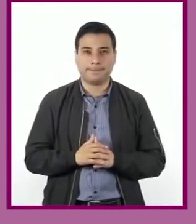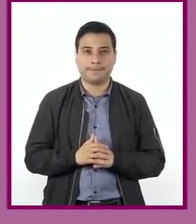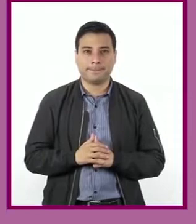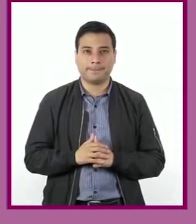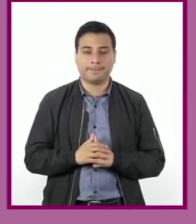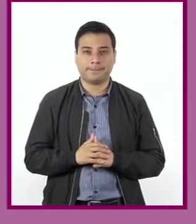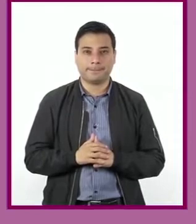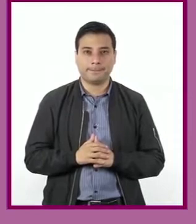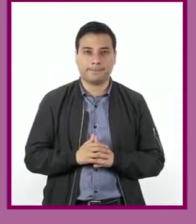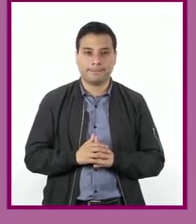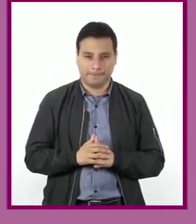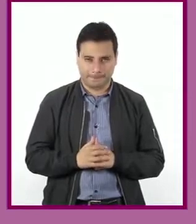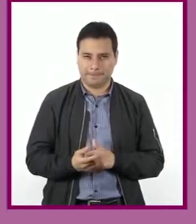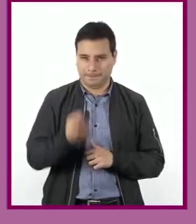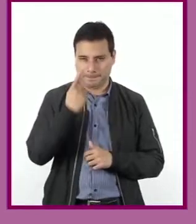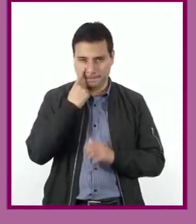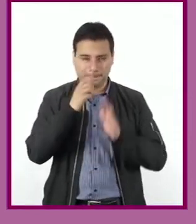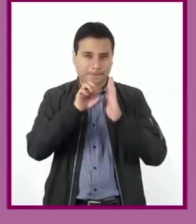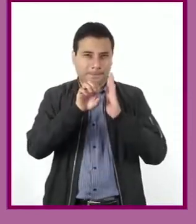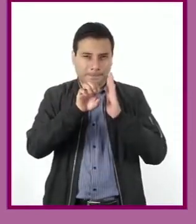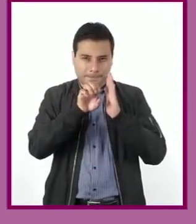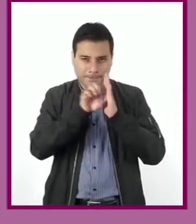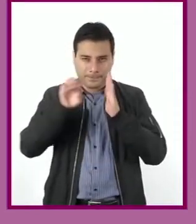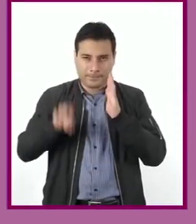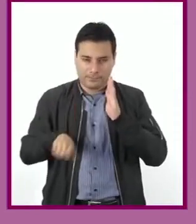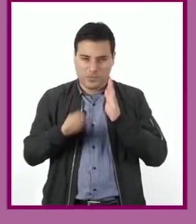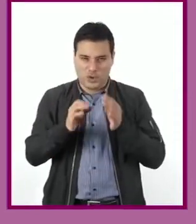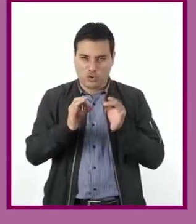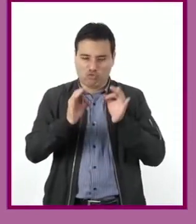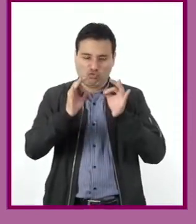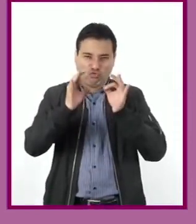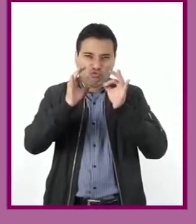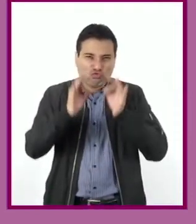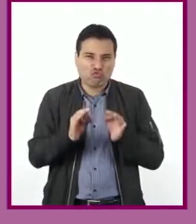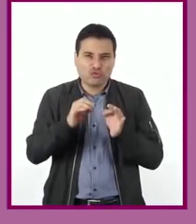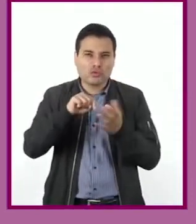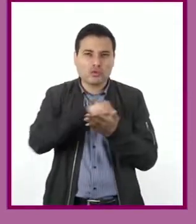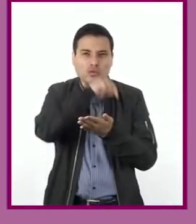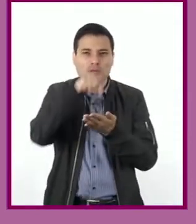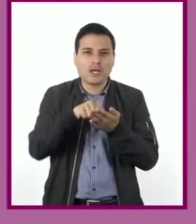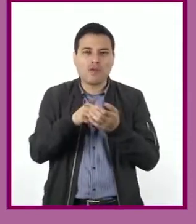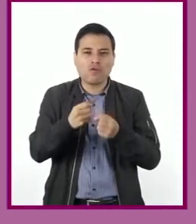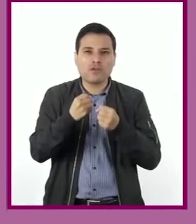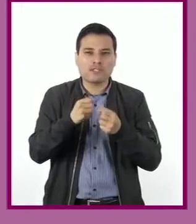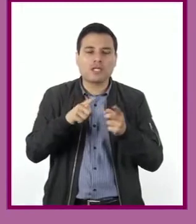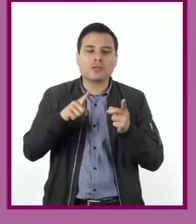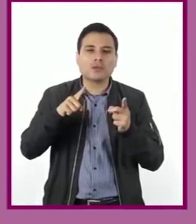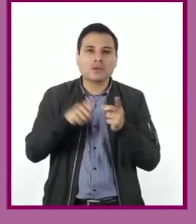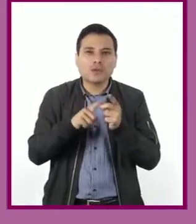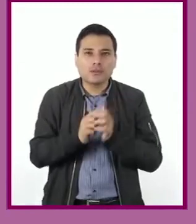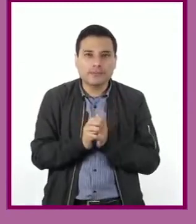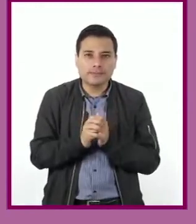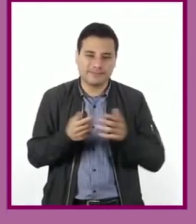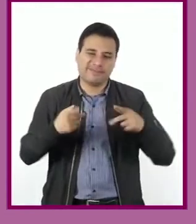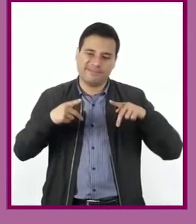Una situación concreta en la cual se aplica el conocimiento sobre las fuerzas es en la industria de la